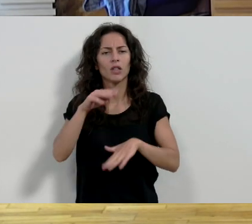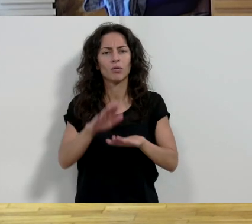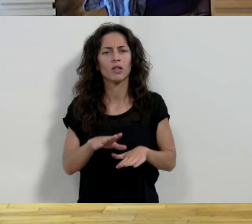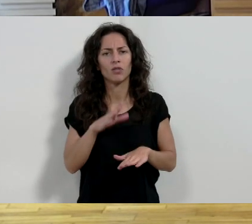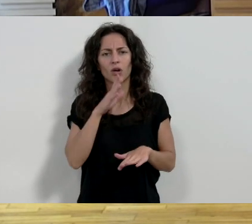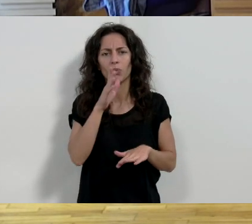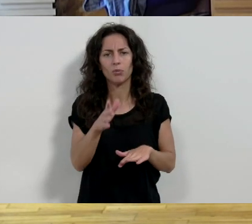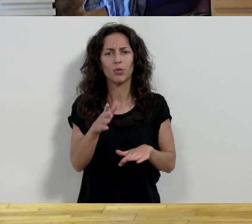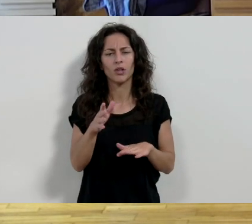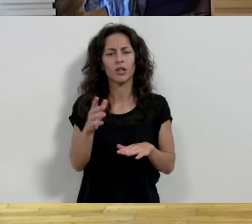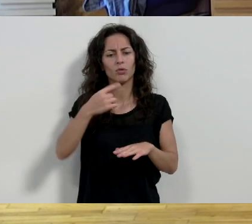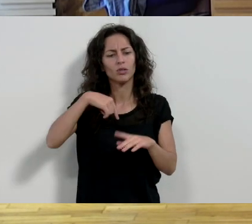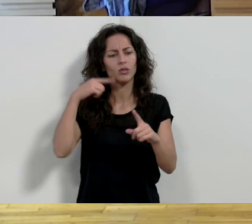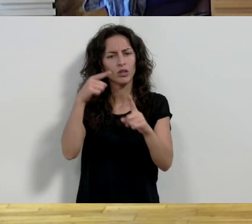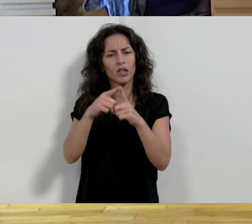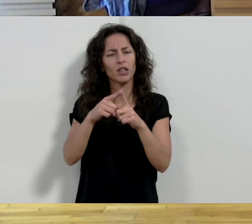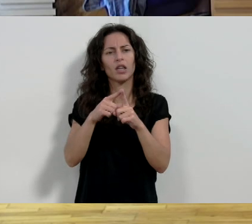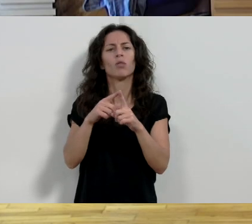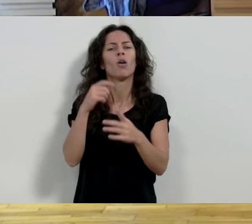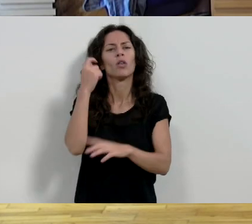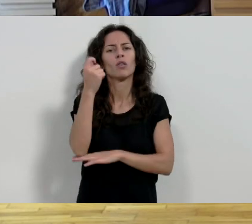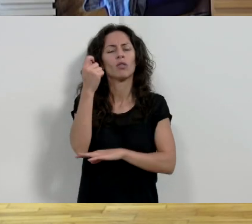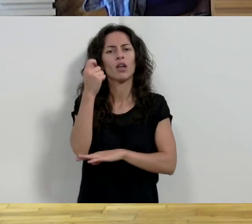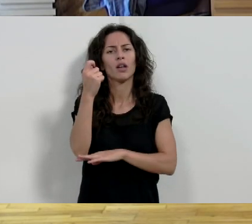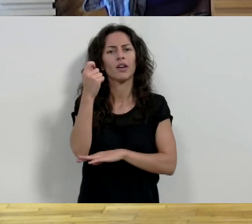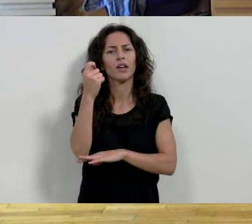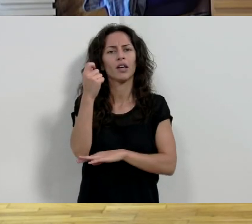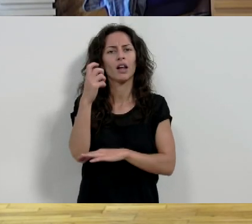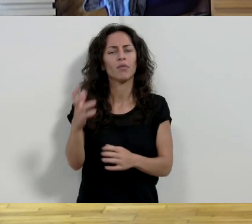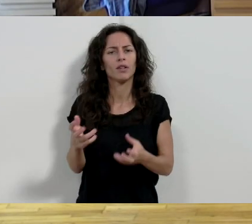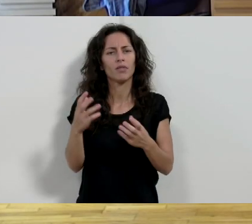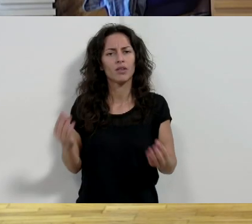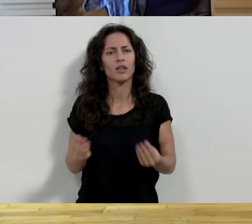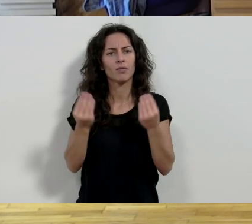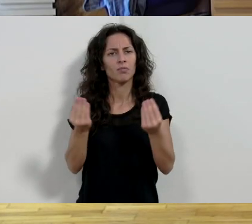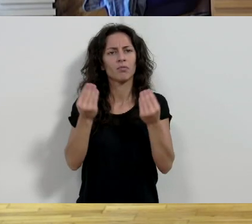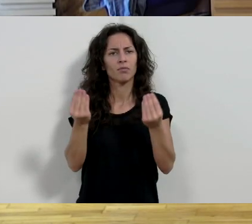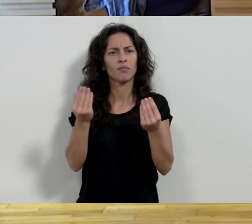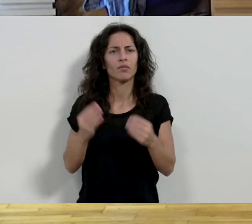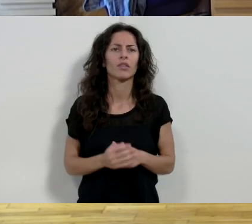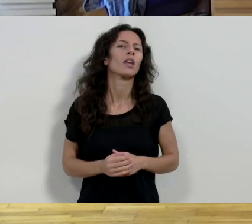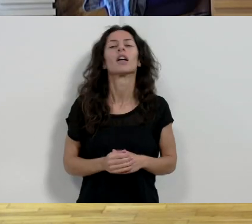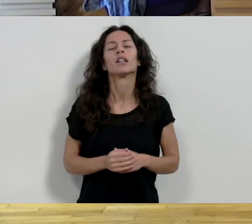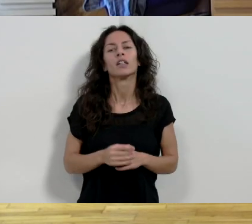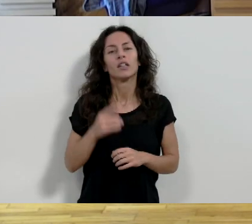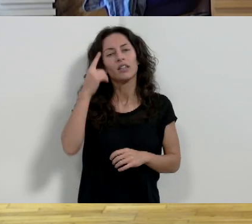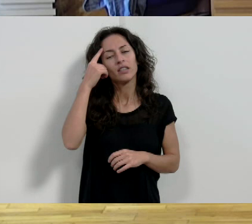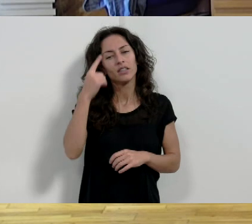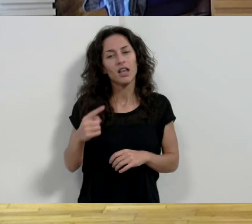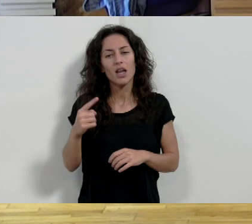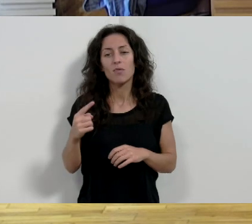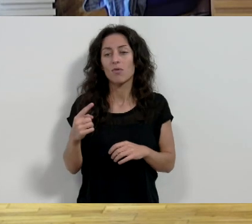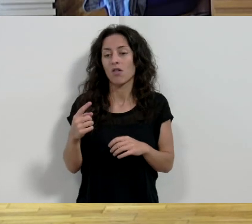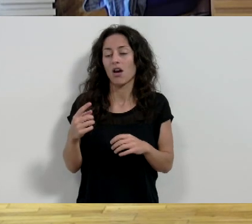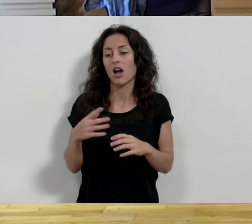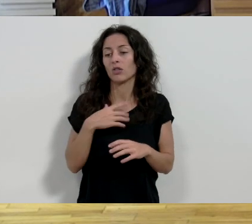les beneficie a Ciudad Real. Si hablamos de financiación, es que el ayuntamiento tiene remanente, superávit, y